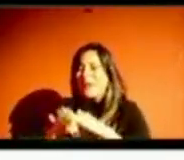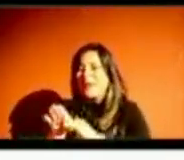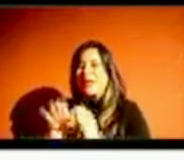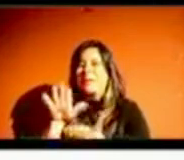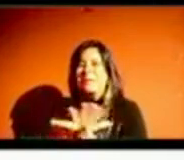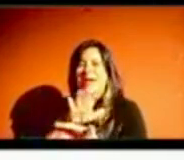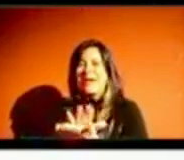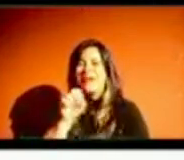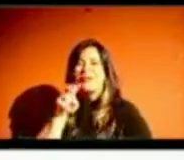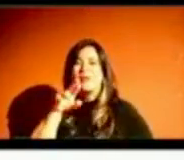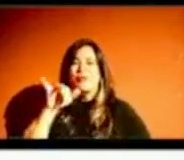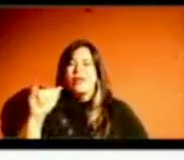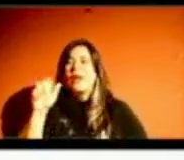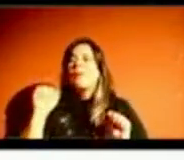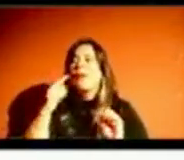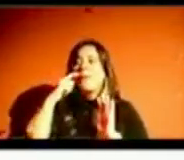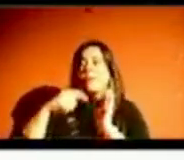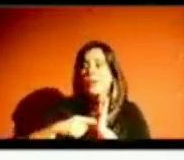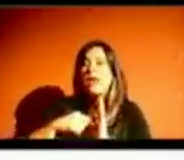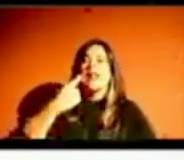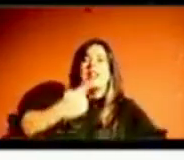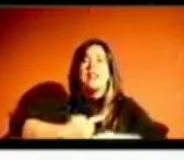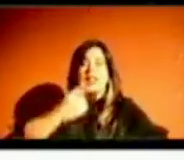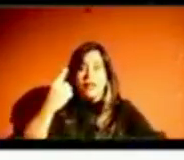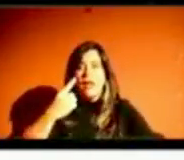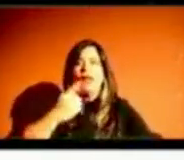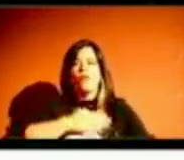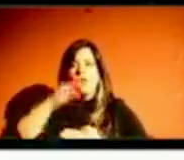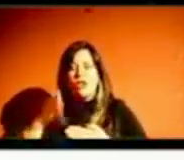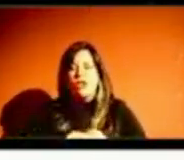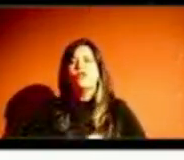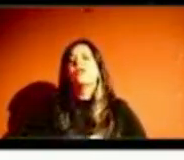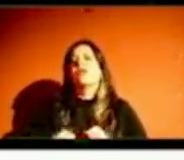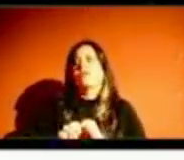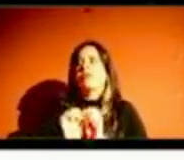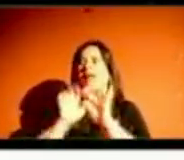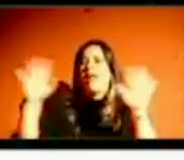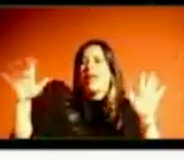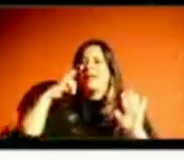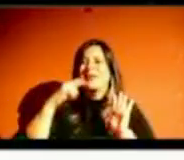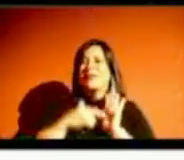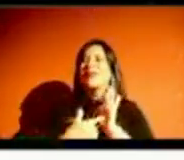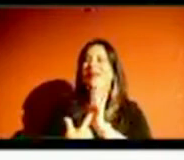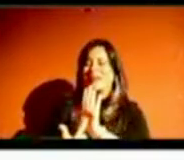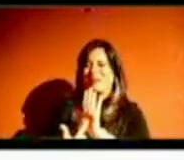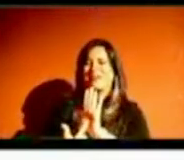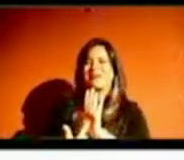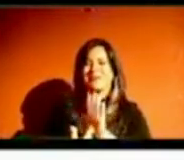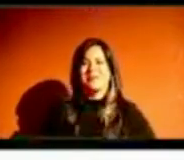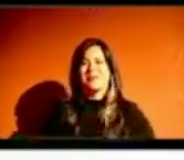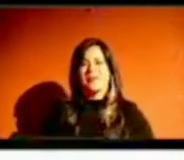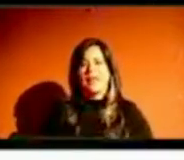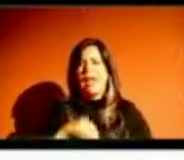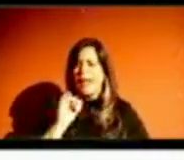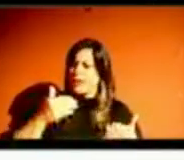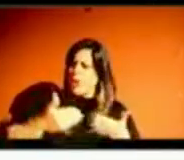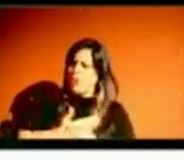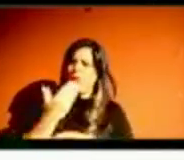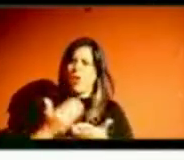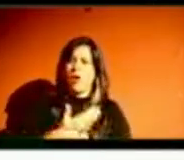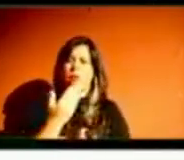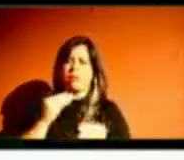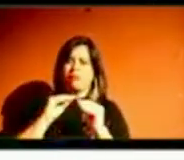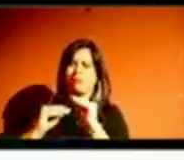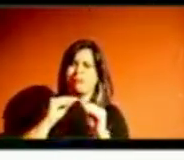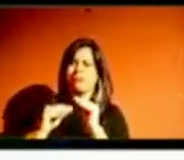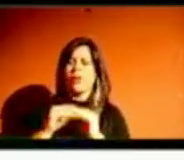Suri, usted va a ver la fecha de vencimiento de su planilla bien clara ahí. Así que en esta nueva